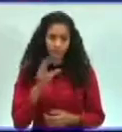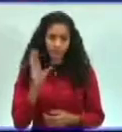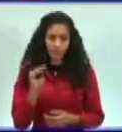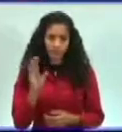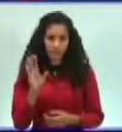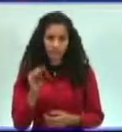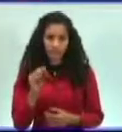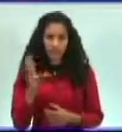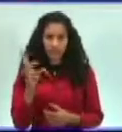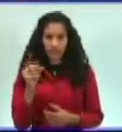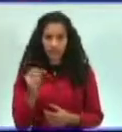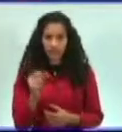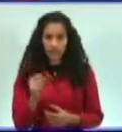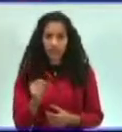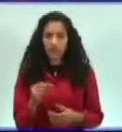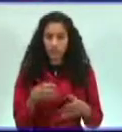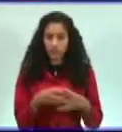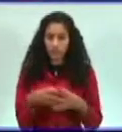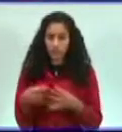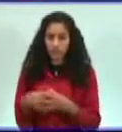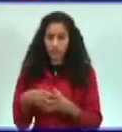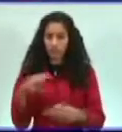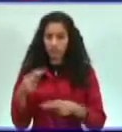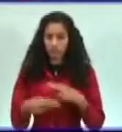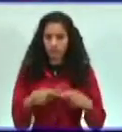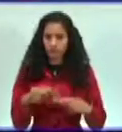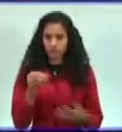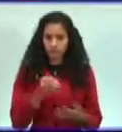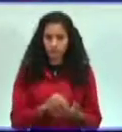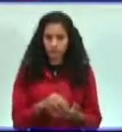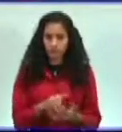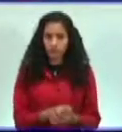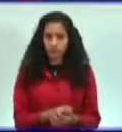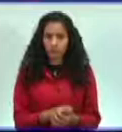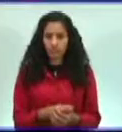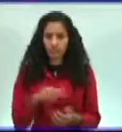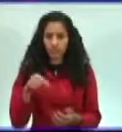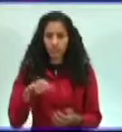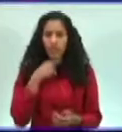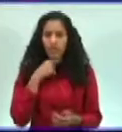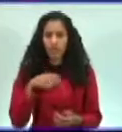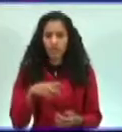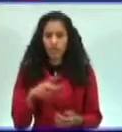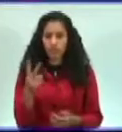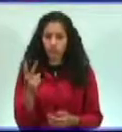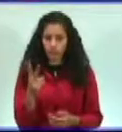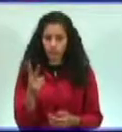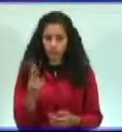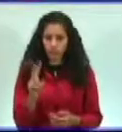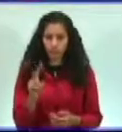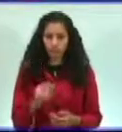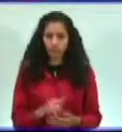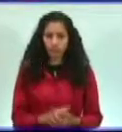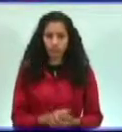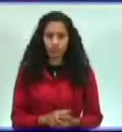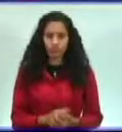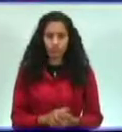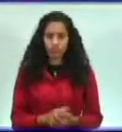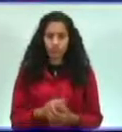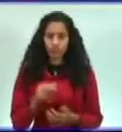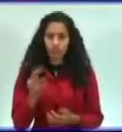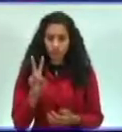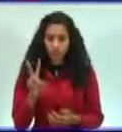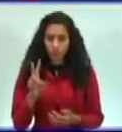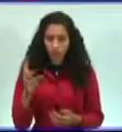la cantidad de conjuntos que debemos colocar. En este caso, 2. El